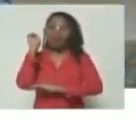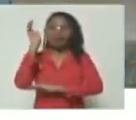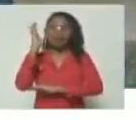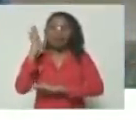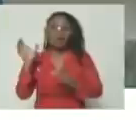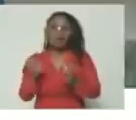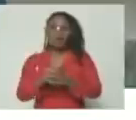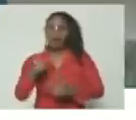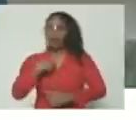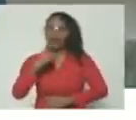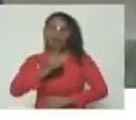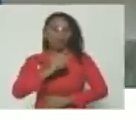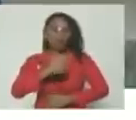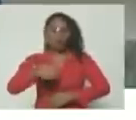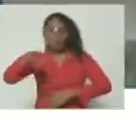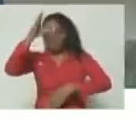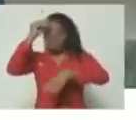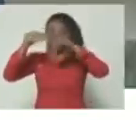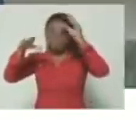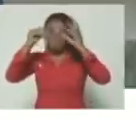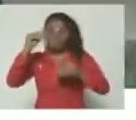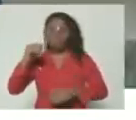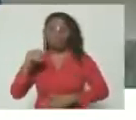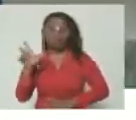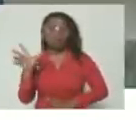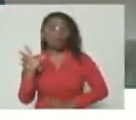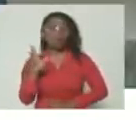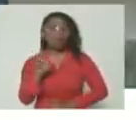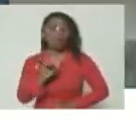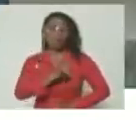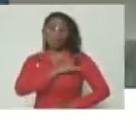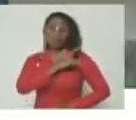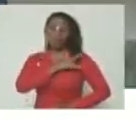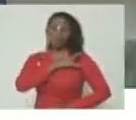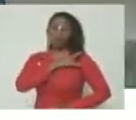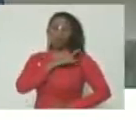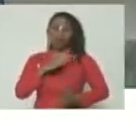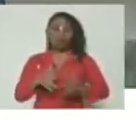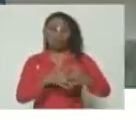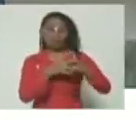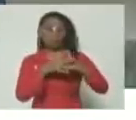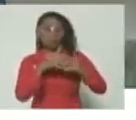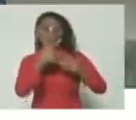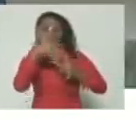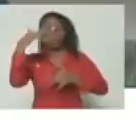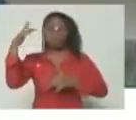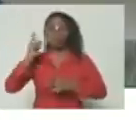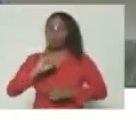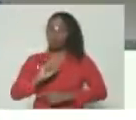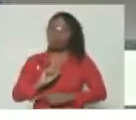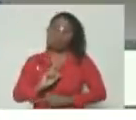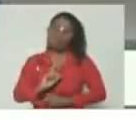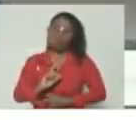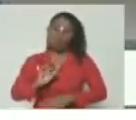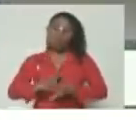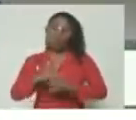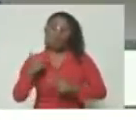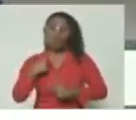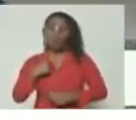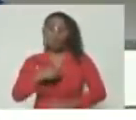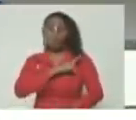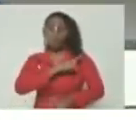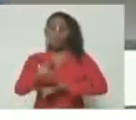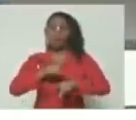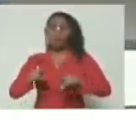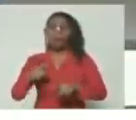estoy formado en Fort Lauderdale, ni en Harvard, ni en West Point. Porque dicen que soy un dictador. Yo digo,